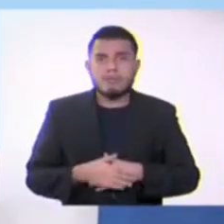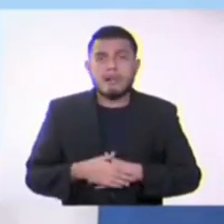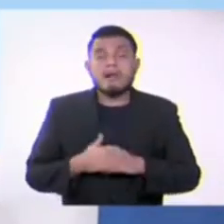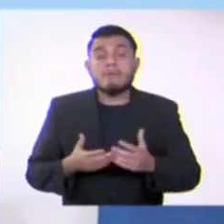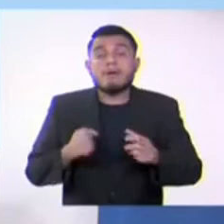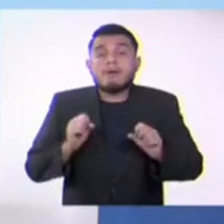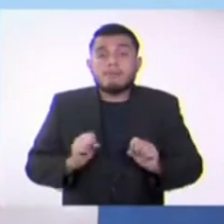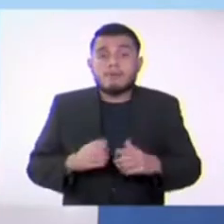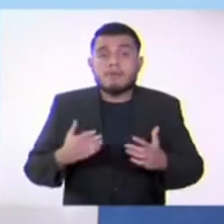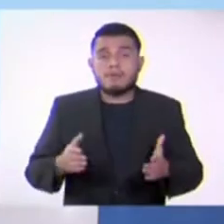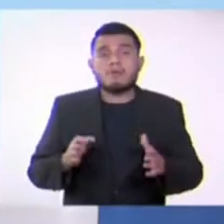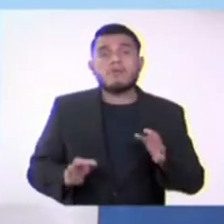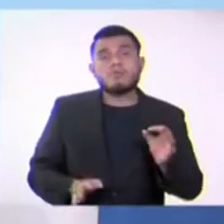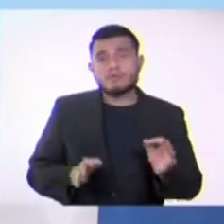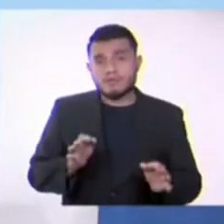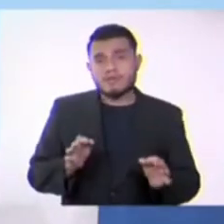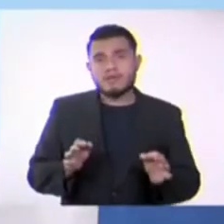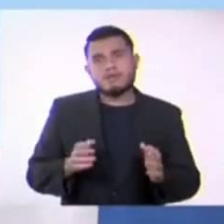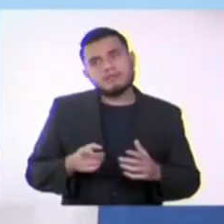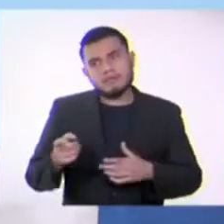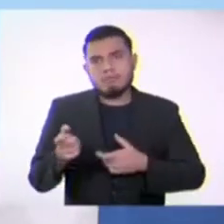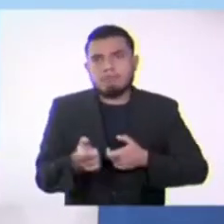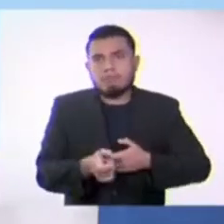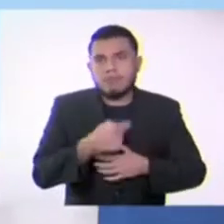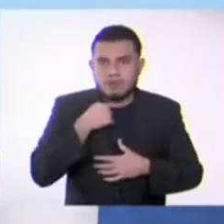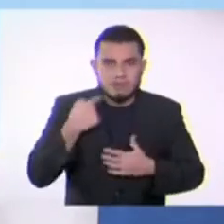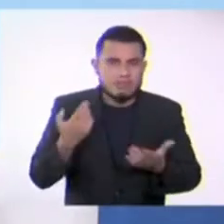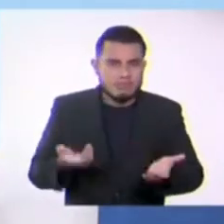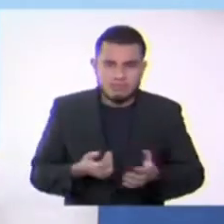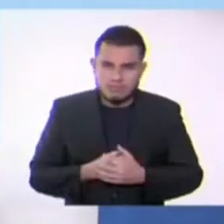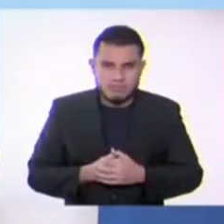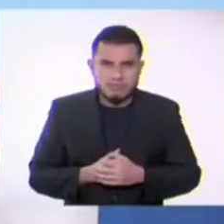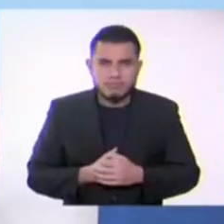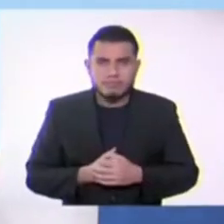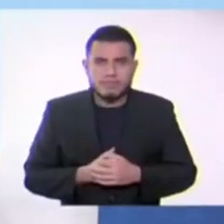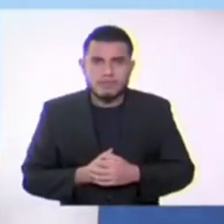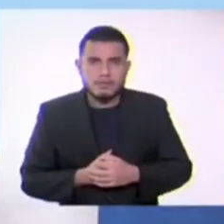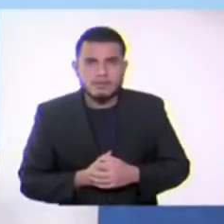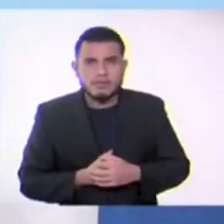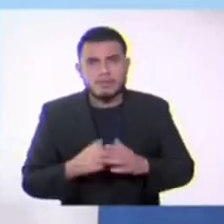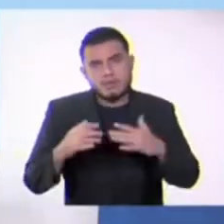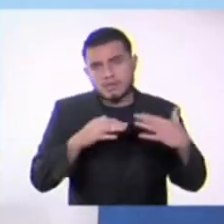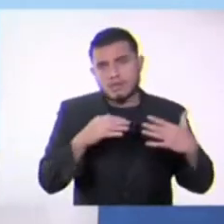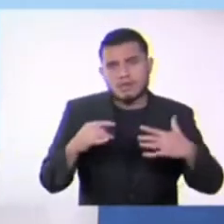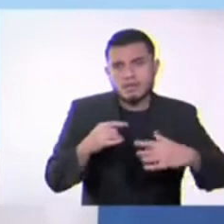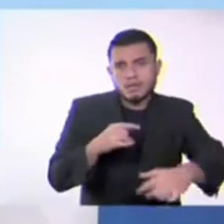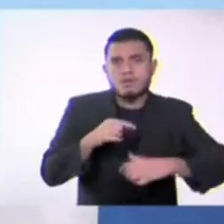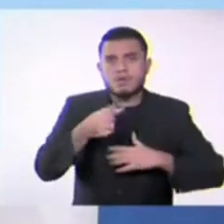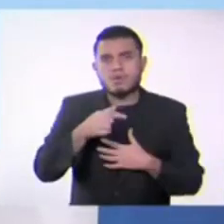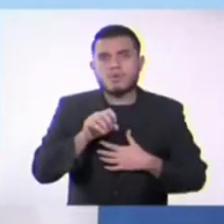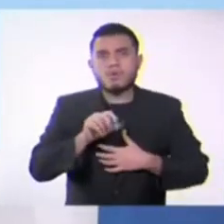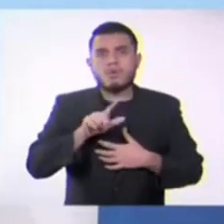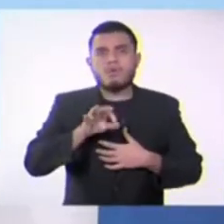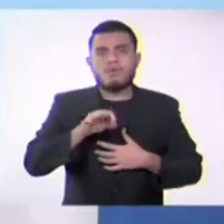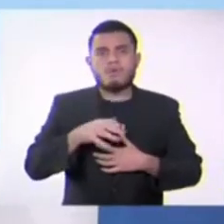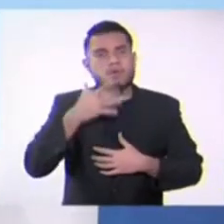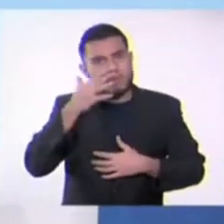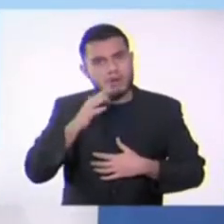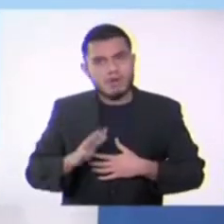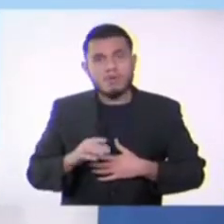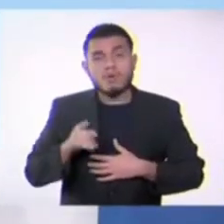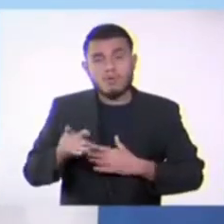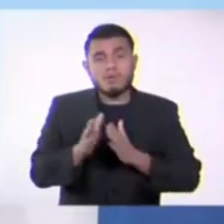poder justificar las acciones bélicas. En la guerra del Golfo, por ejemplo, uno de los